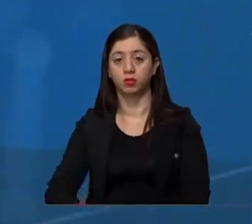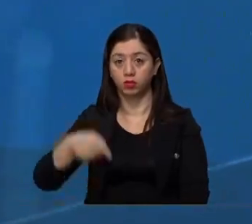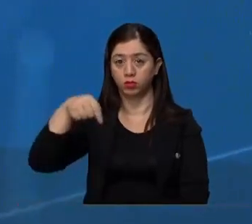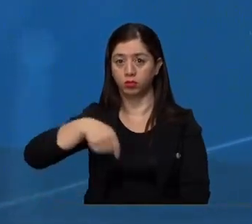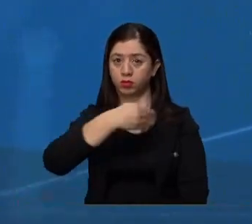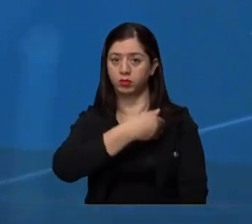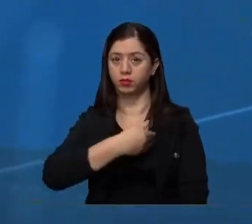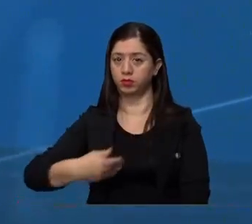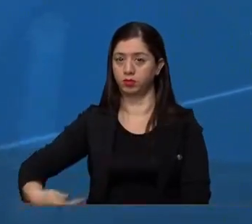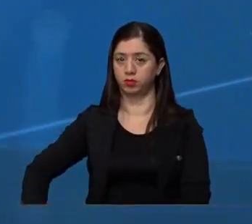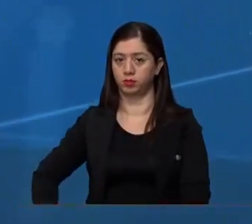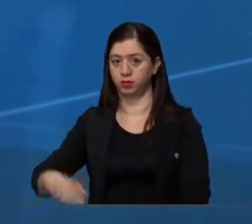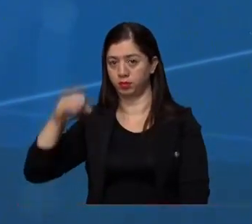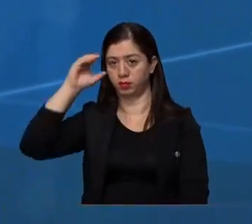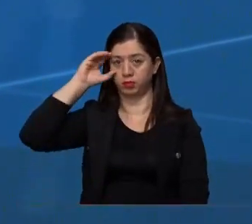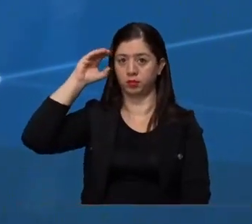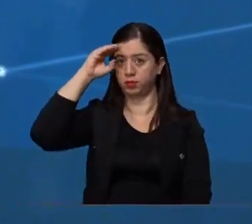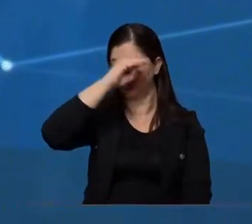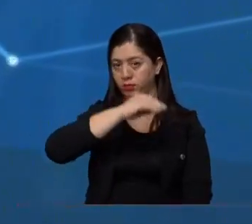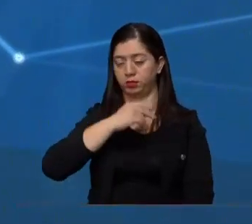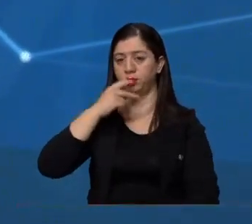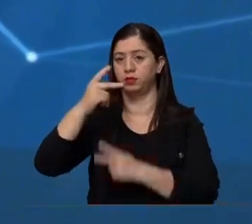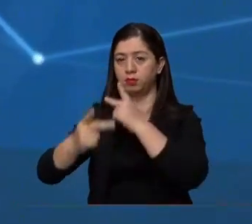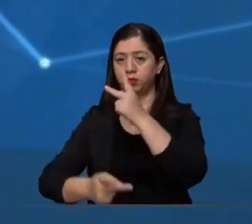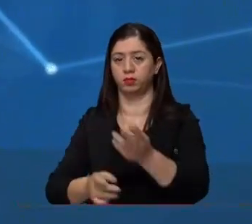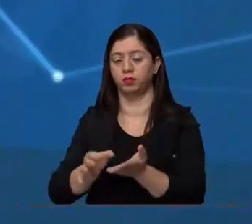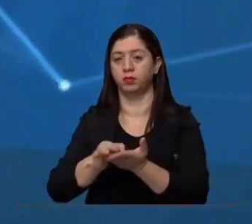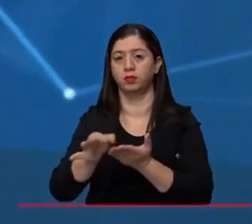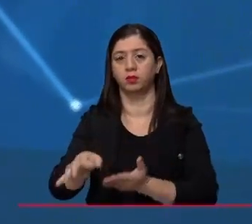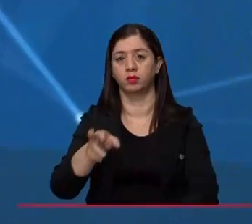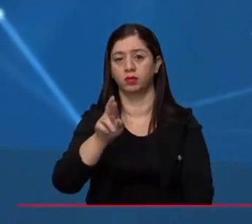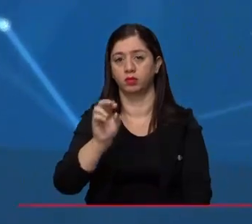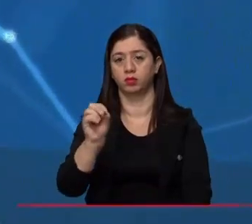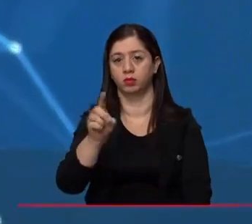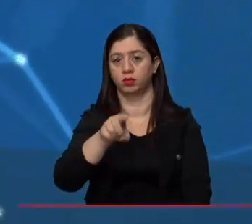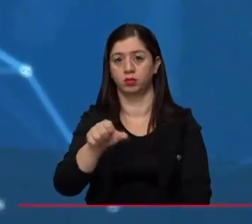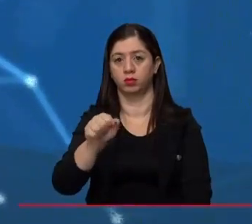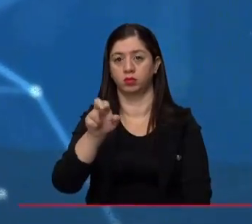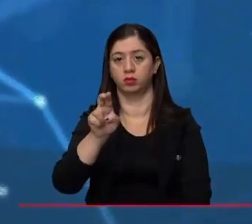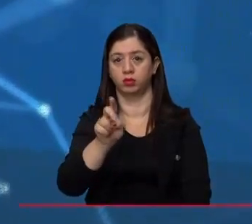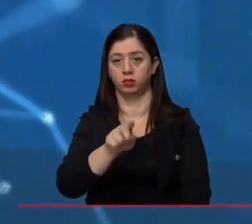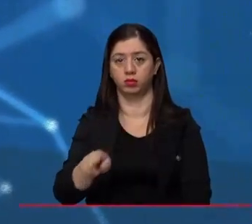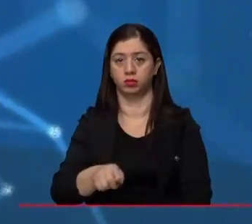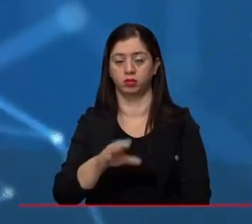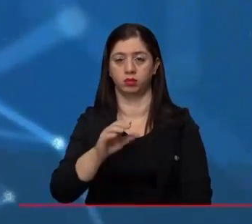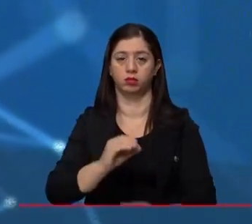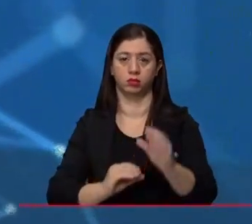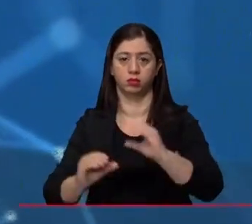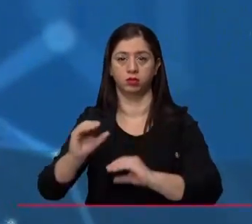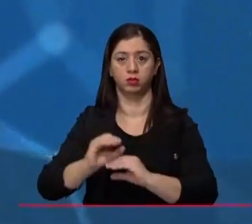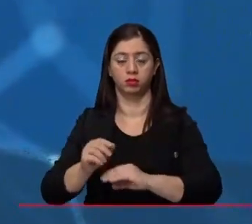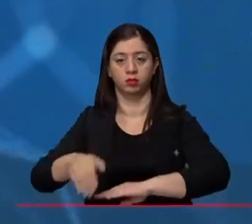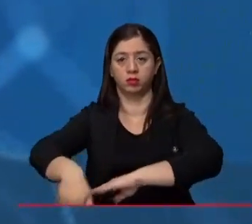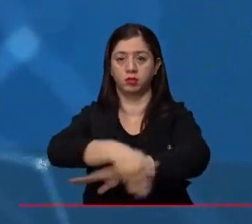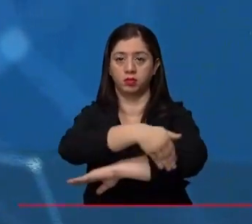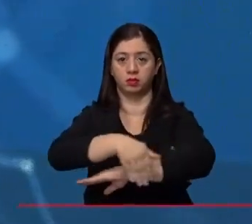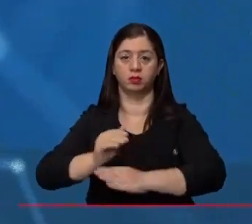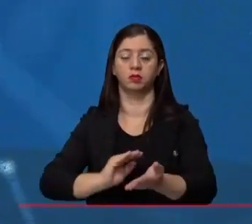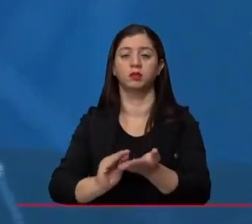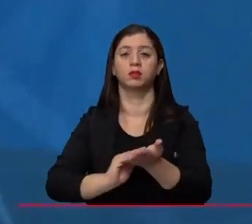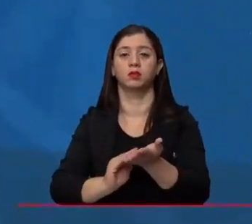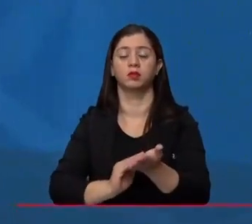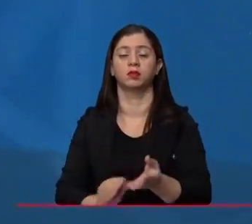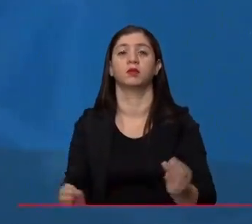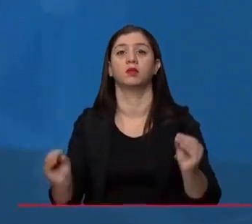el presidente Gustavo Petro visitaría el municipio de Rosas Cauca para entregar el tramo de la renovada vía panamericana. Al anuncio se suma